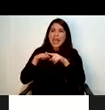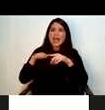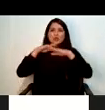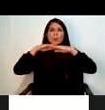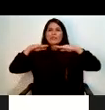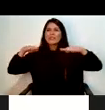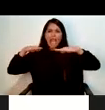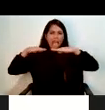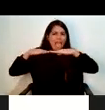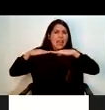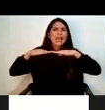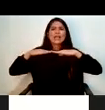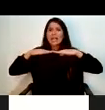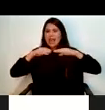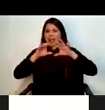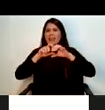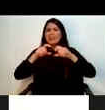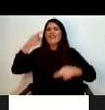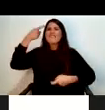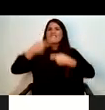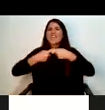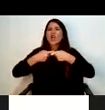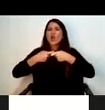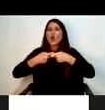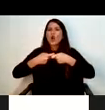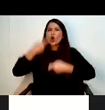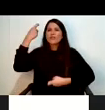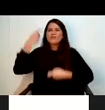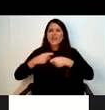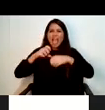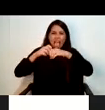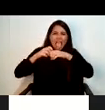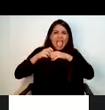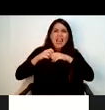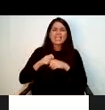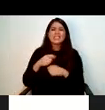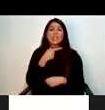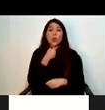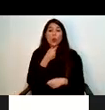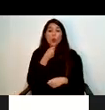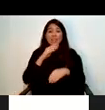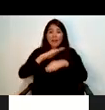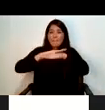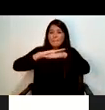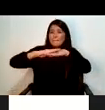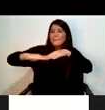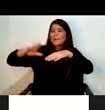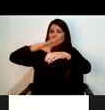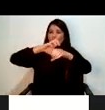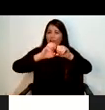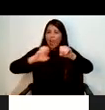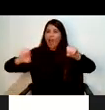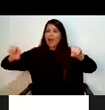superficies que fueran como de fierro o de acero. Entonces le gustaba mucho tocarlas y pasar la